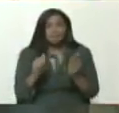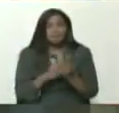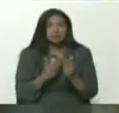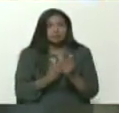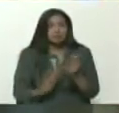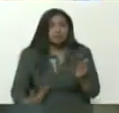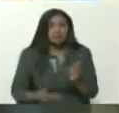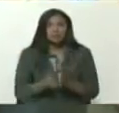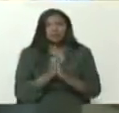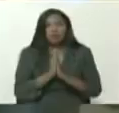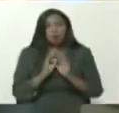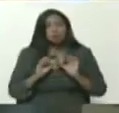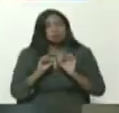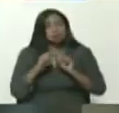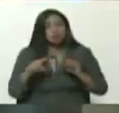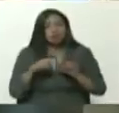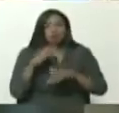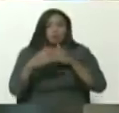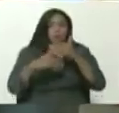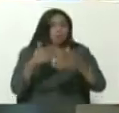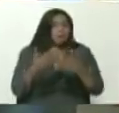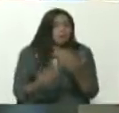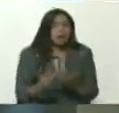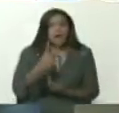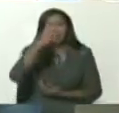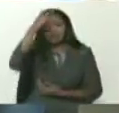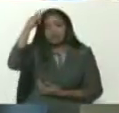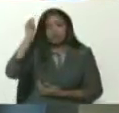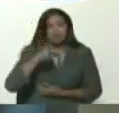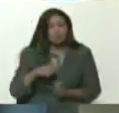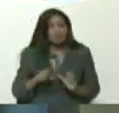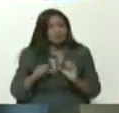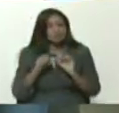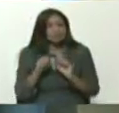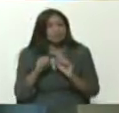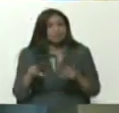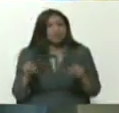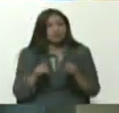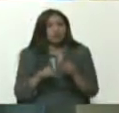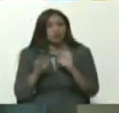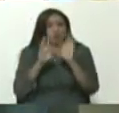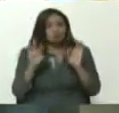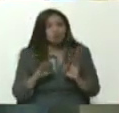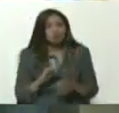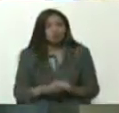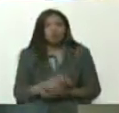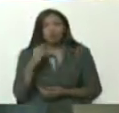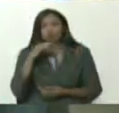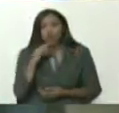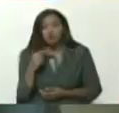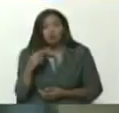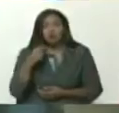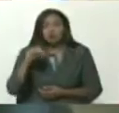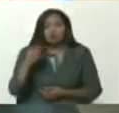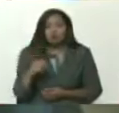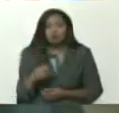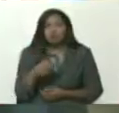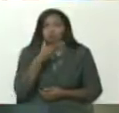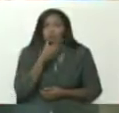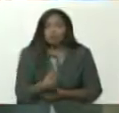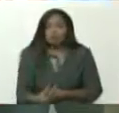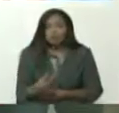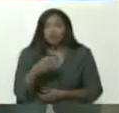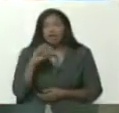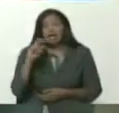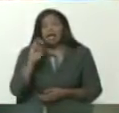Rodríguez. Compañero Tarek, continuo. Octubre, noviembre, diciembre,